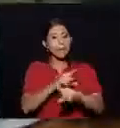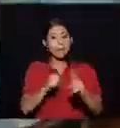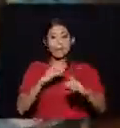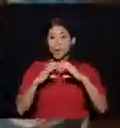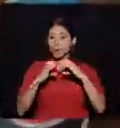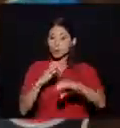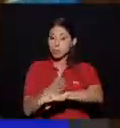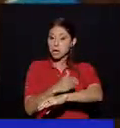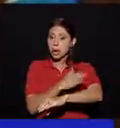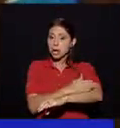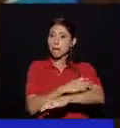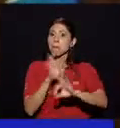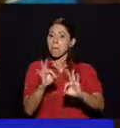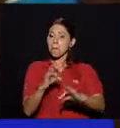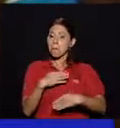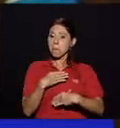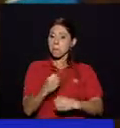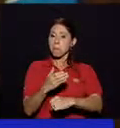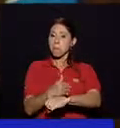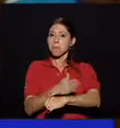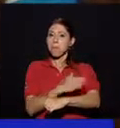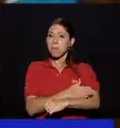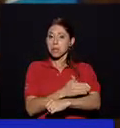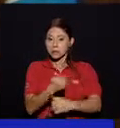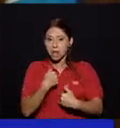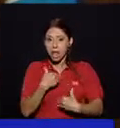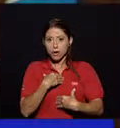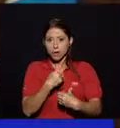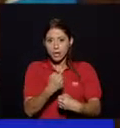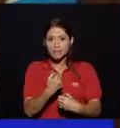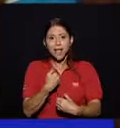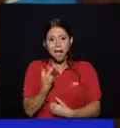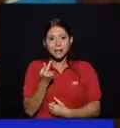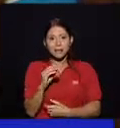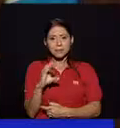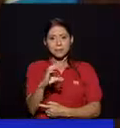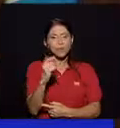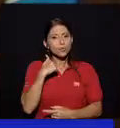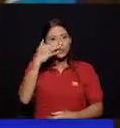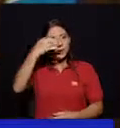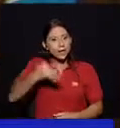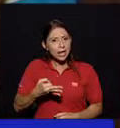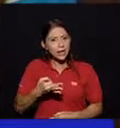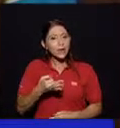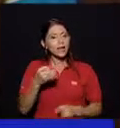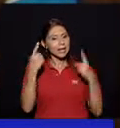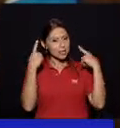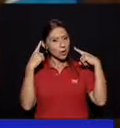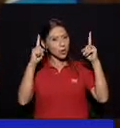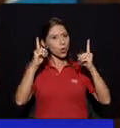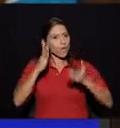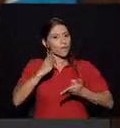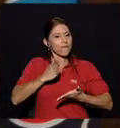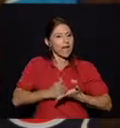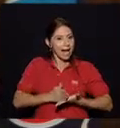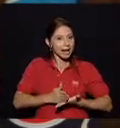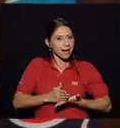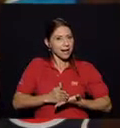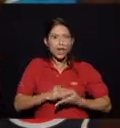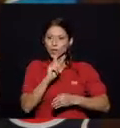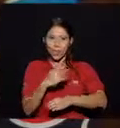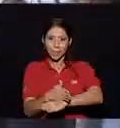y al mejorar la comunicación la confianza mejora y si hay confianza hay inversión y por eso creo que eso logró frenar, no lo hemos